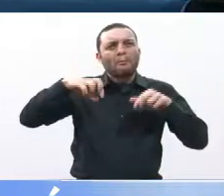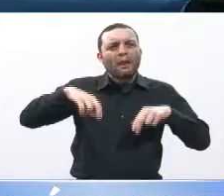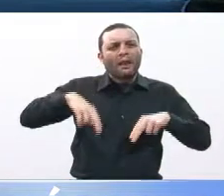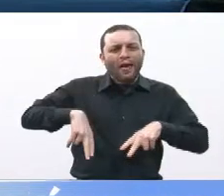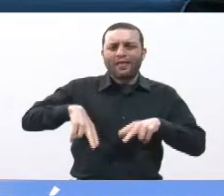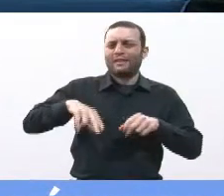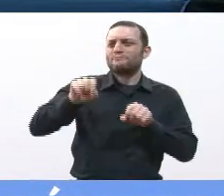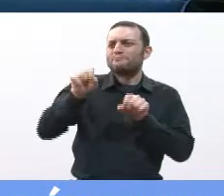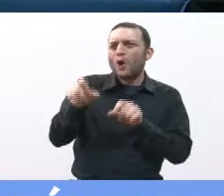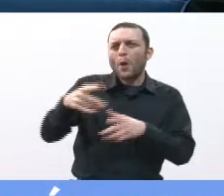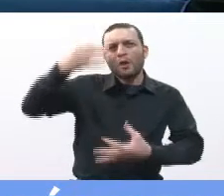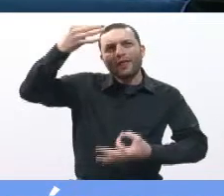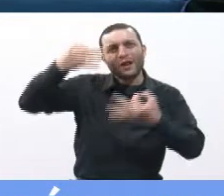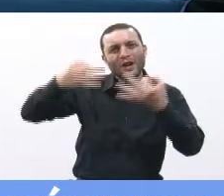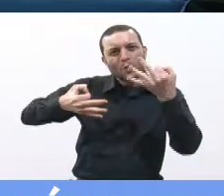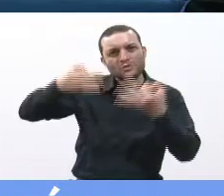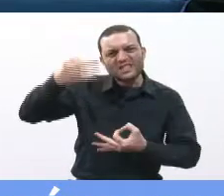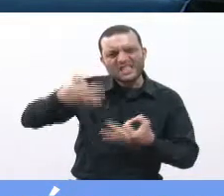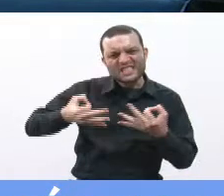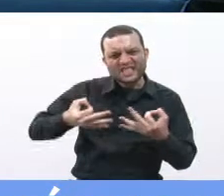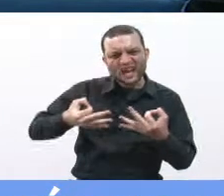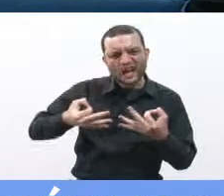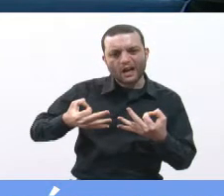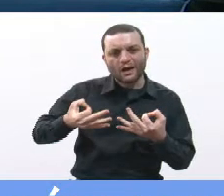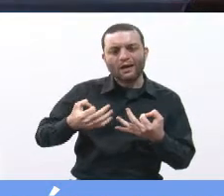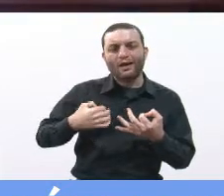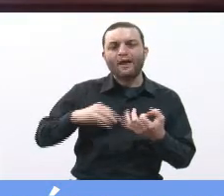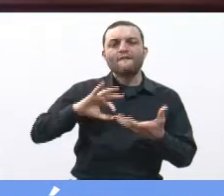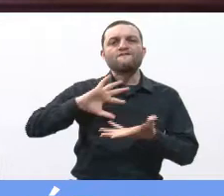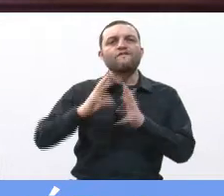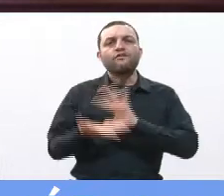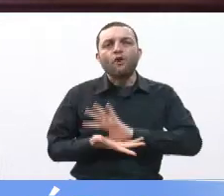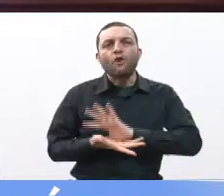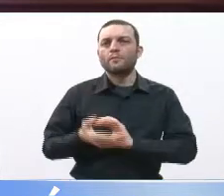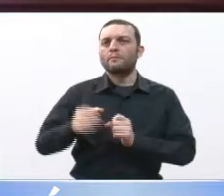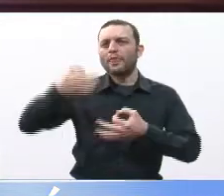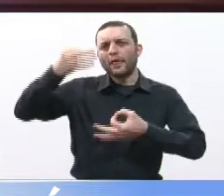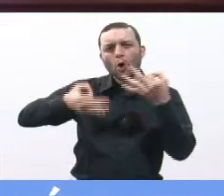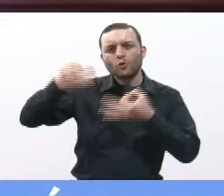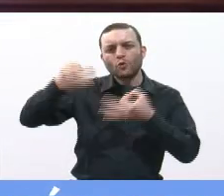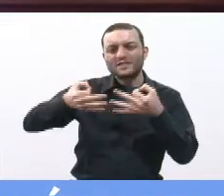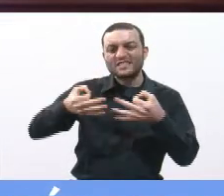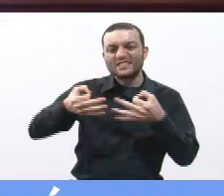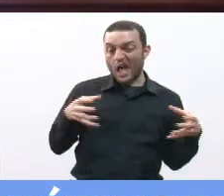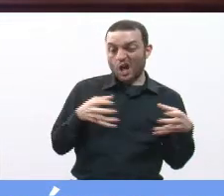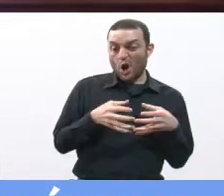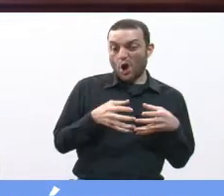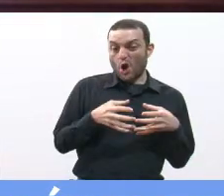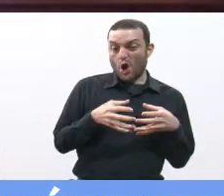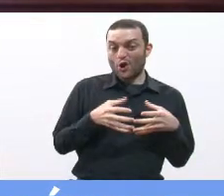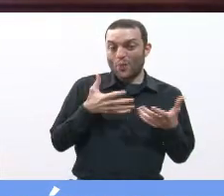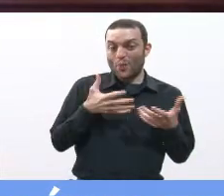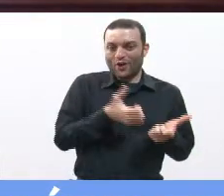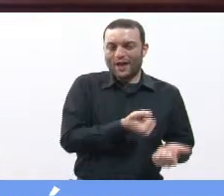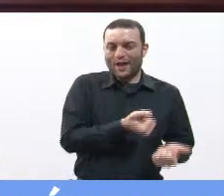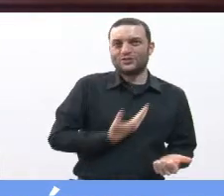llevando adelante un sector del oficialismo. Y, digamos, siguiendo el estilo de la señora senadora de